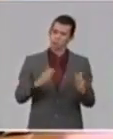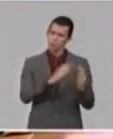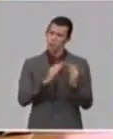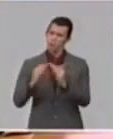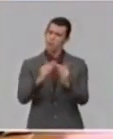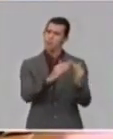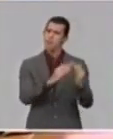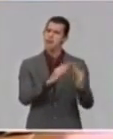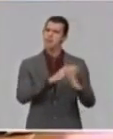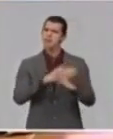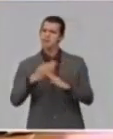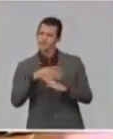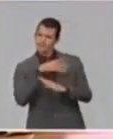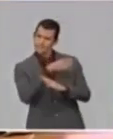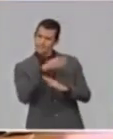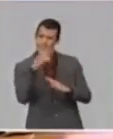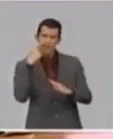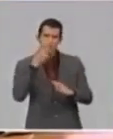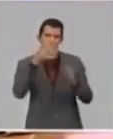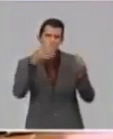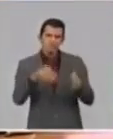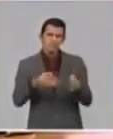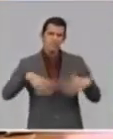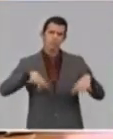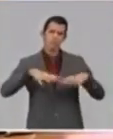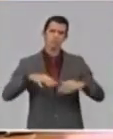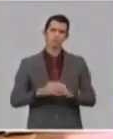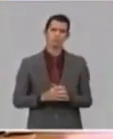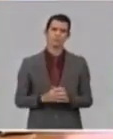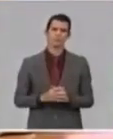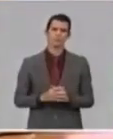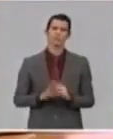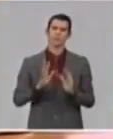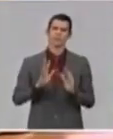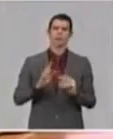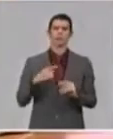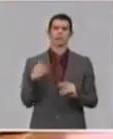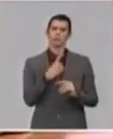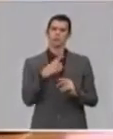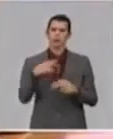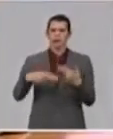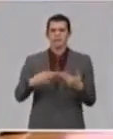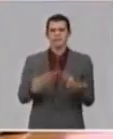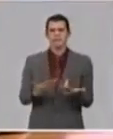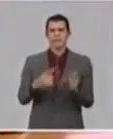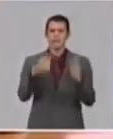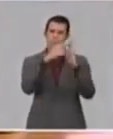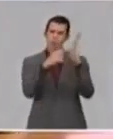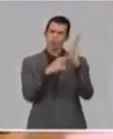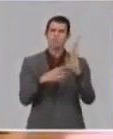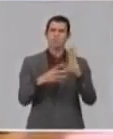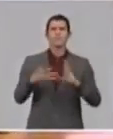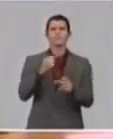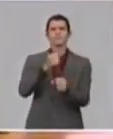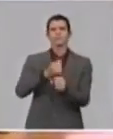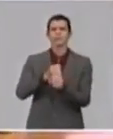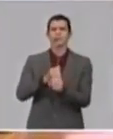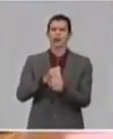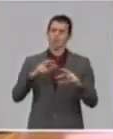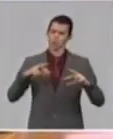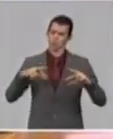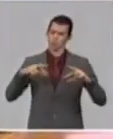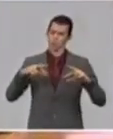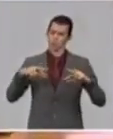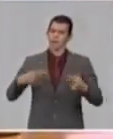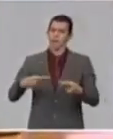para estos casos se han adoptado un grupo de medidas. Lo primero es que estas personas tienen que ser visitadas, todas estas personas tienen que ser visitadas por el